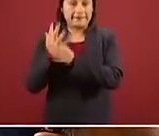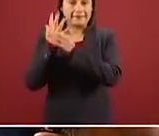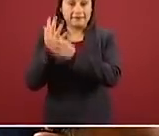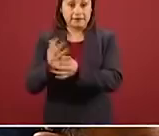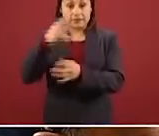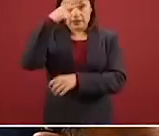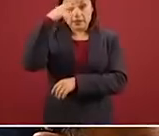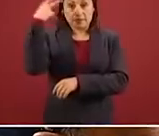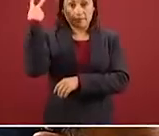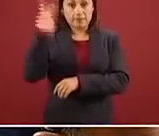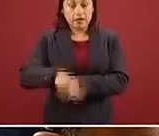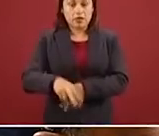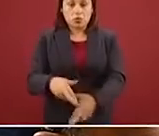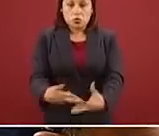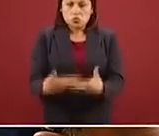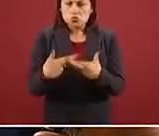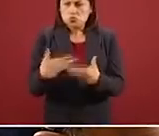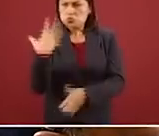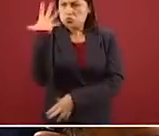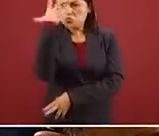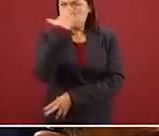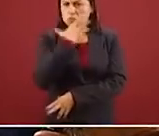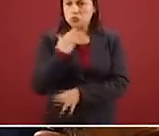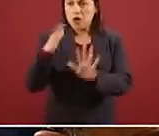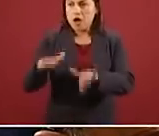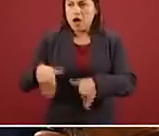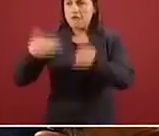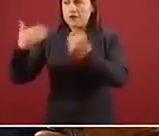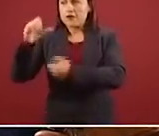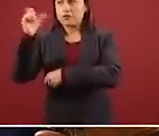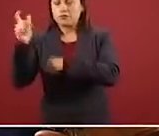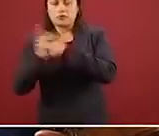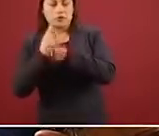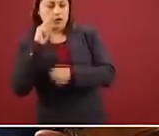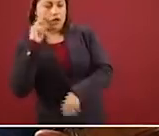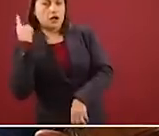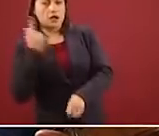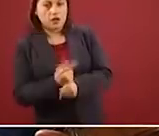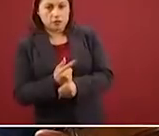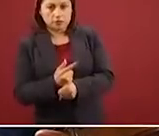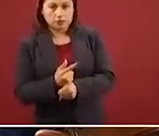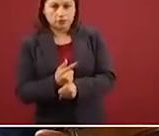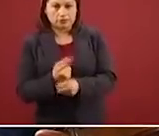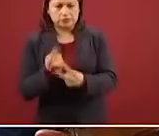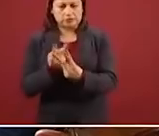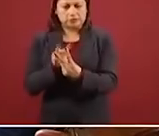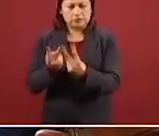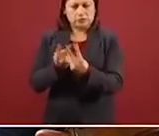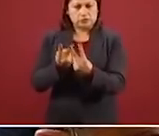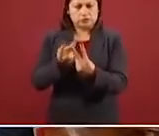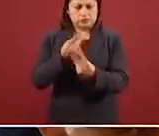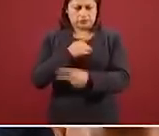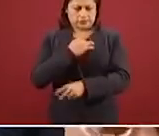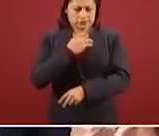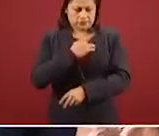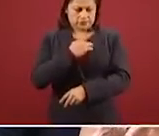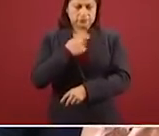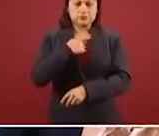visto desde fuera. Entonces, con estas declaraciones, nos pusimos a investigar